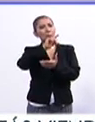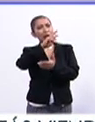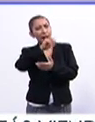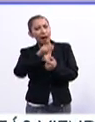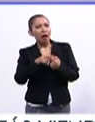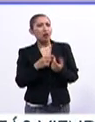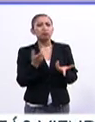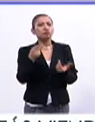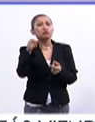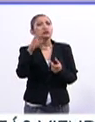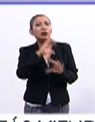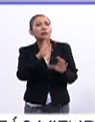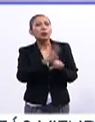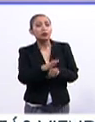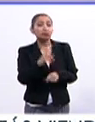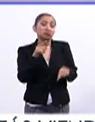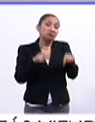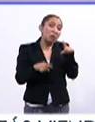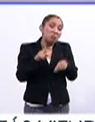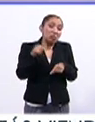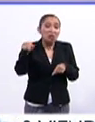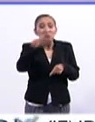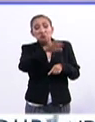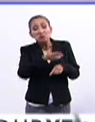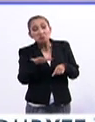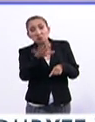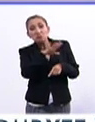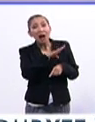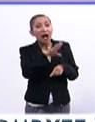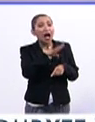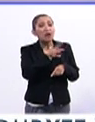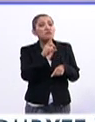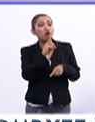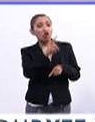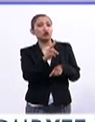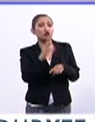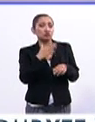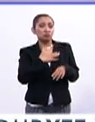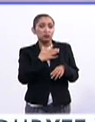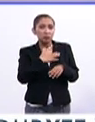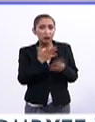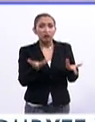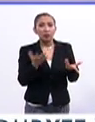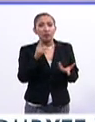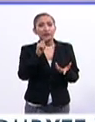cantar que dependiendo del módulo de dependiendo de la voz